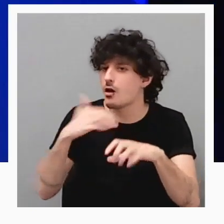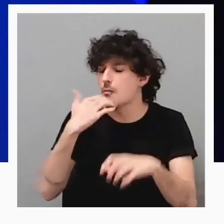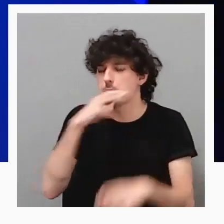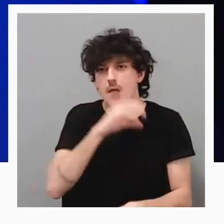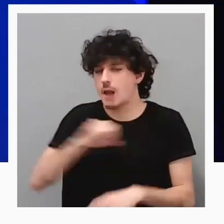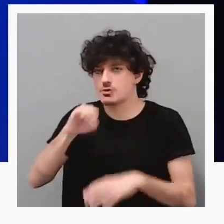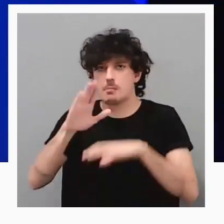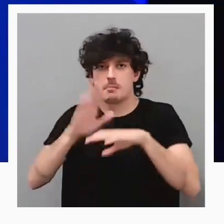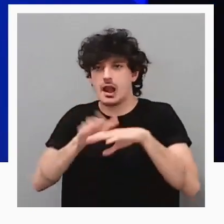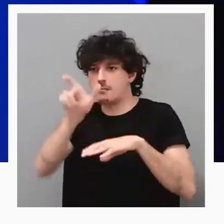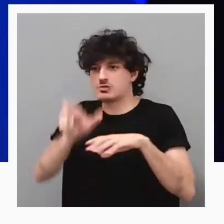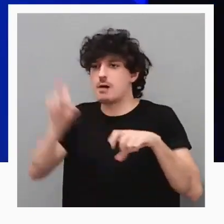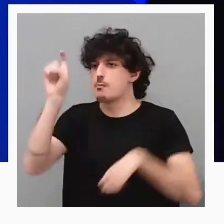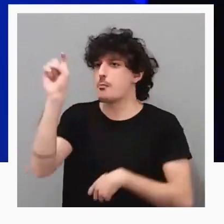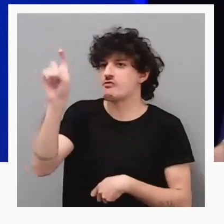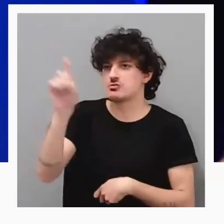bueno,